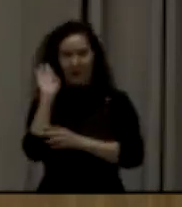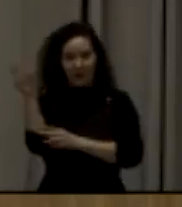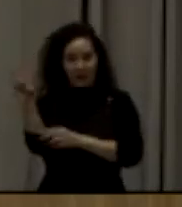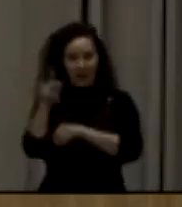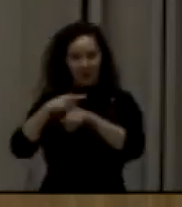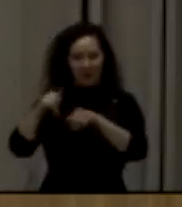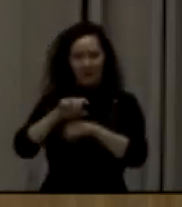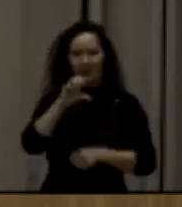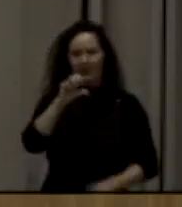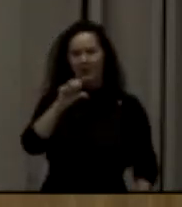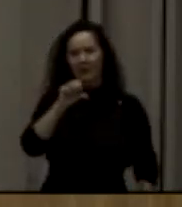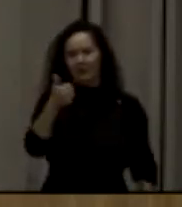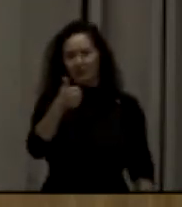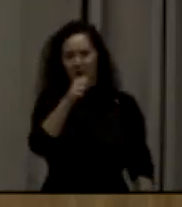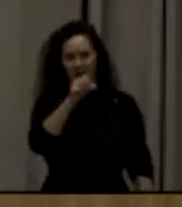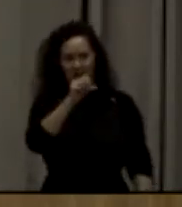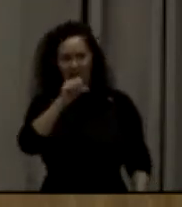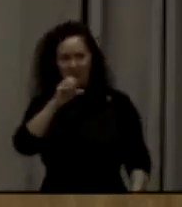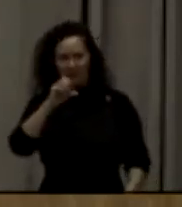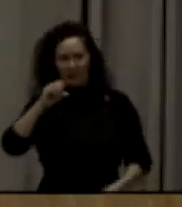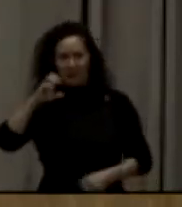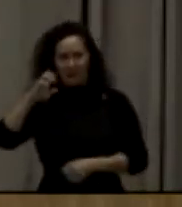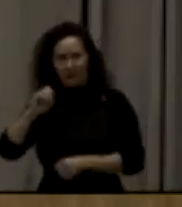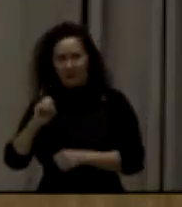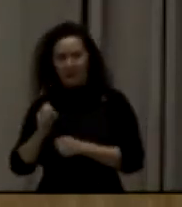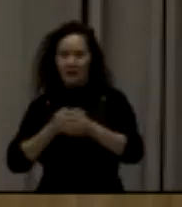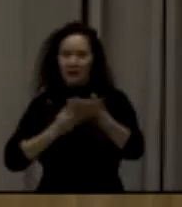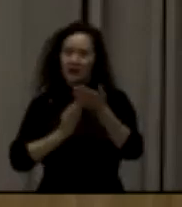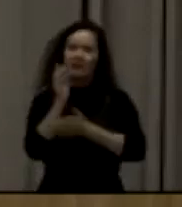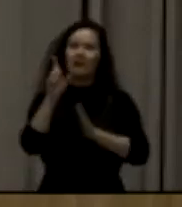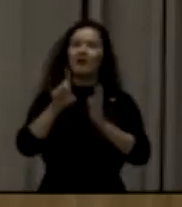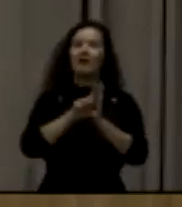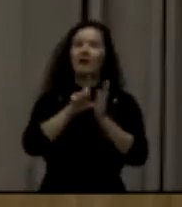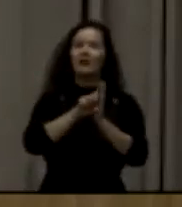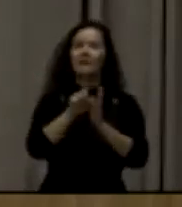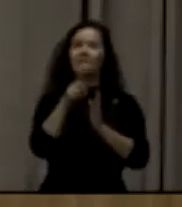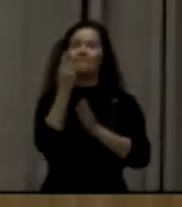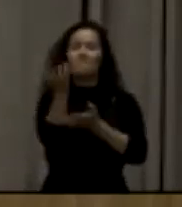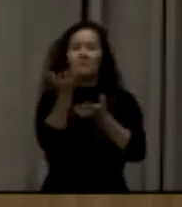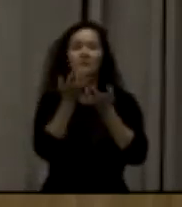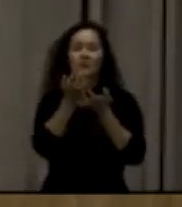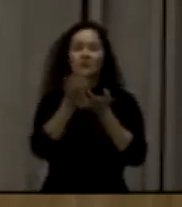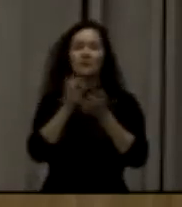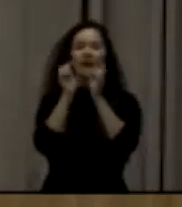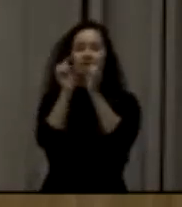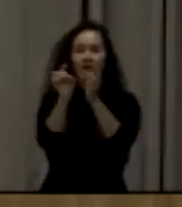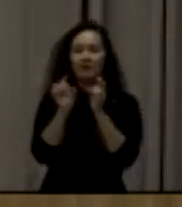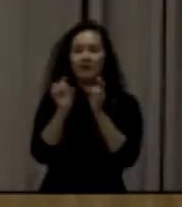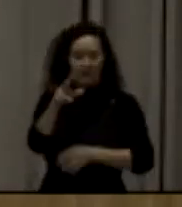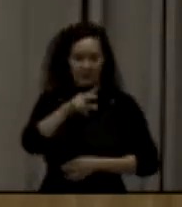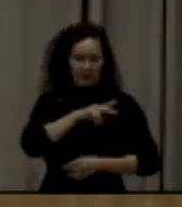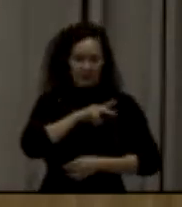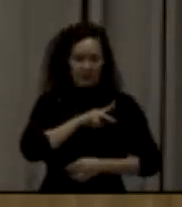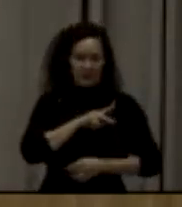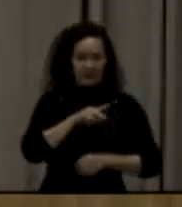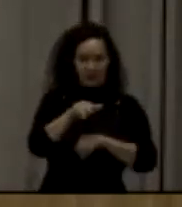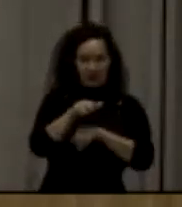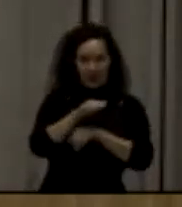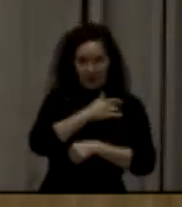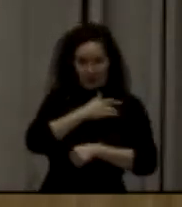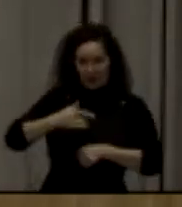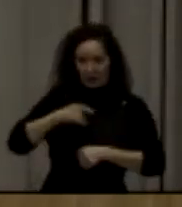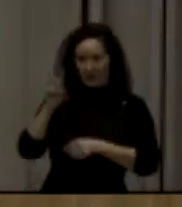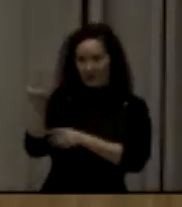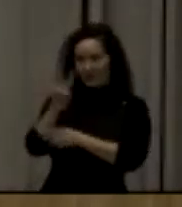Cuando se estaba probando la ley 100 en Colombia y que pretendían privatizar la salud en Venezuela ya estábamos en este debate